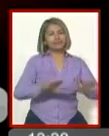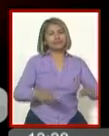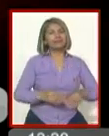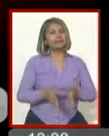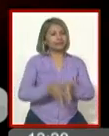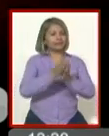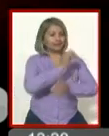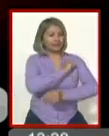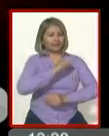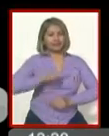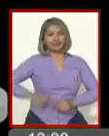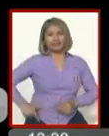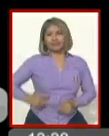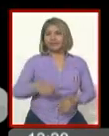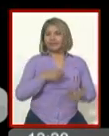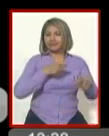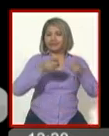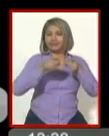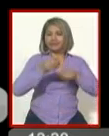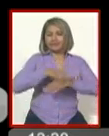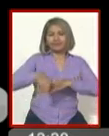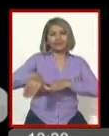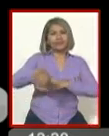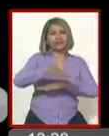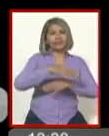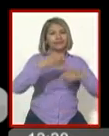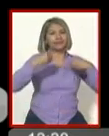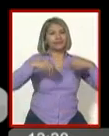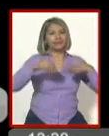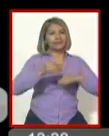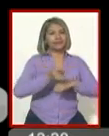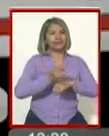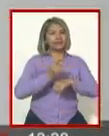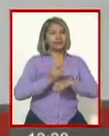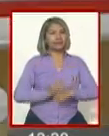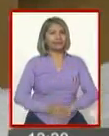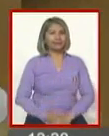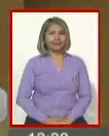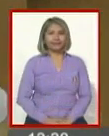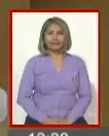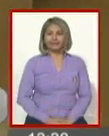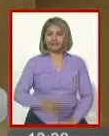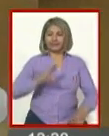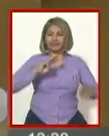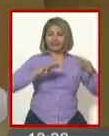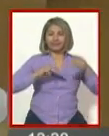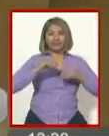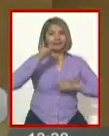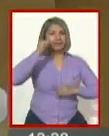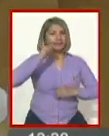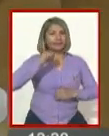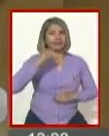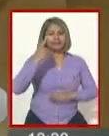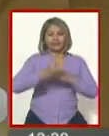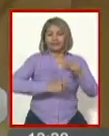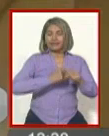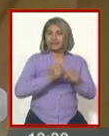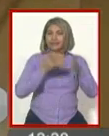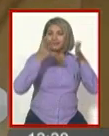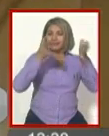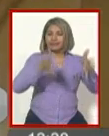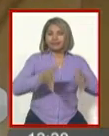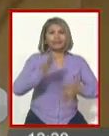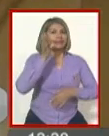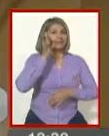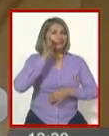la alcaldía realizar operativos de control de expendio de bebidas. En Montero, una niña de 1 año y 2 meses habría sido